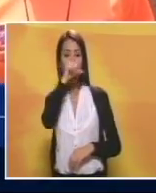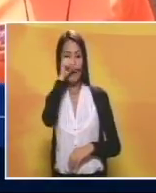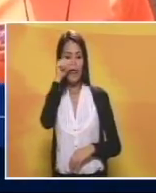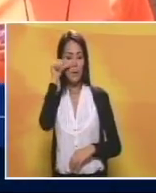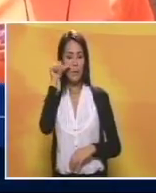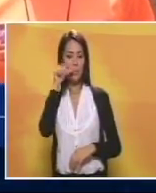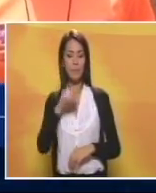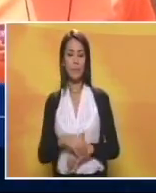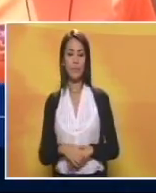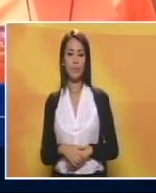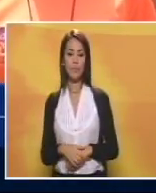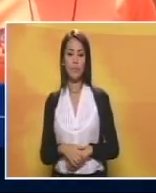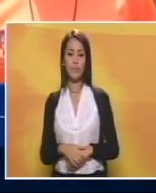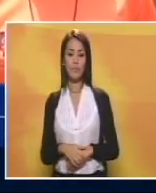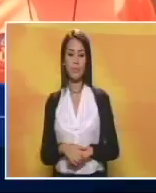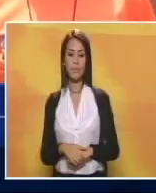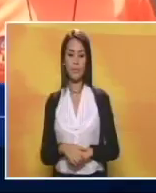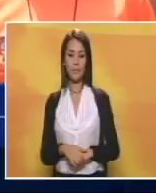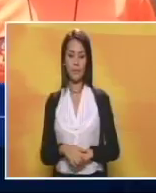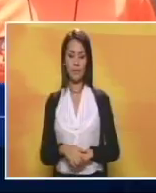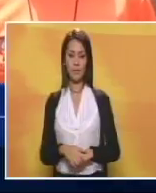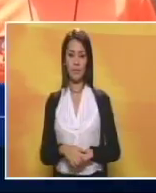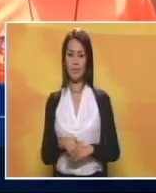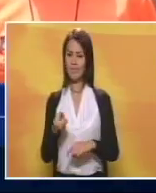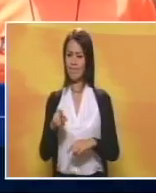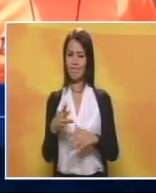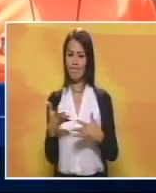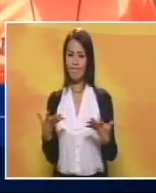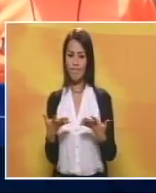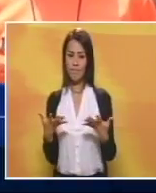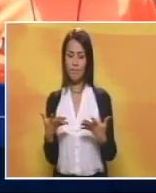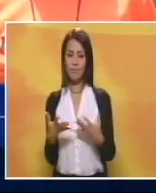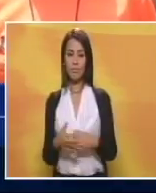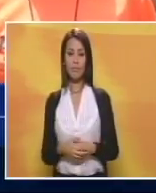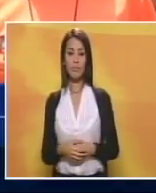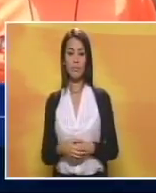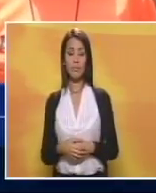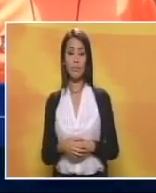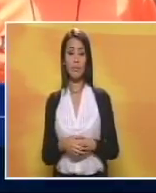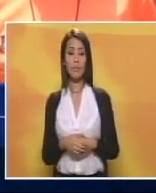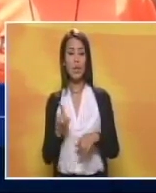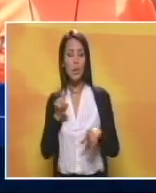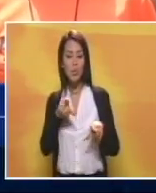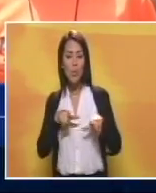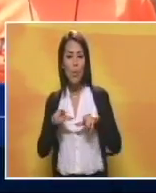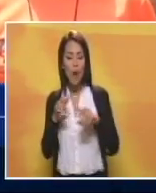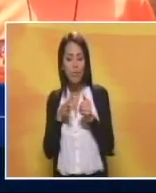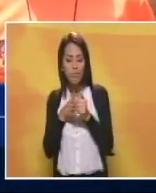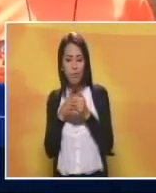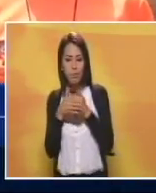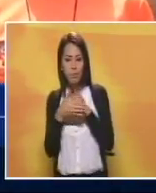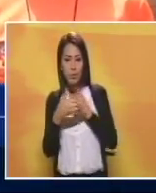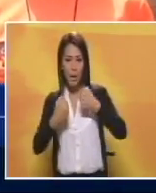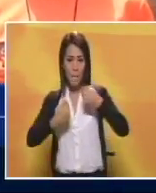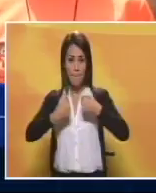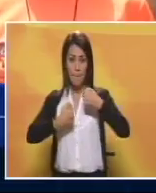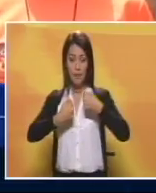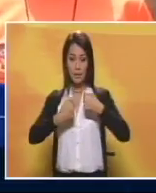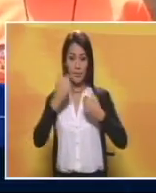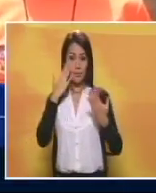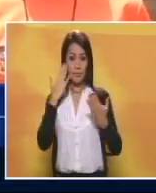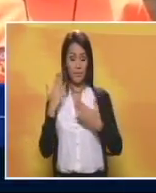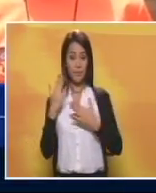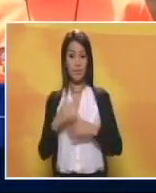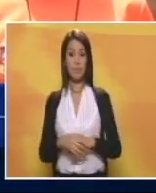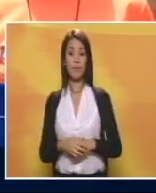marihuana, la cual era trasladada en un compartimiento oculto de un vehículo Gran Marquis conducido por